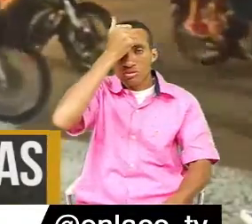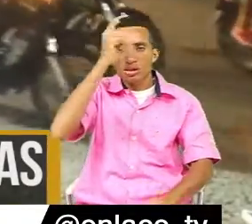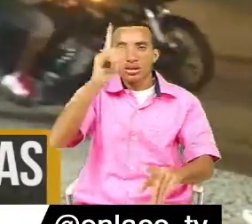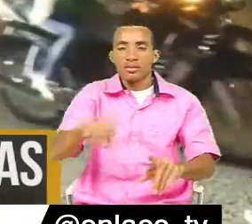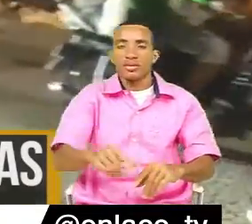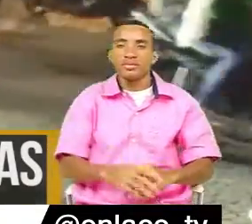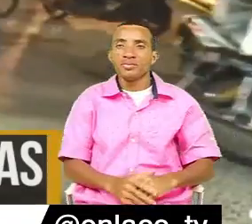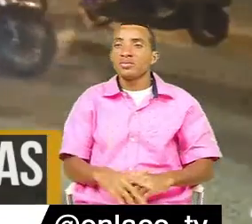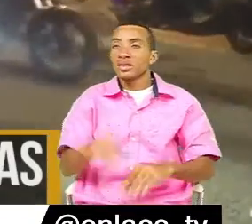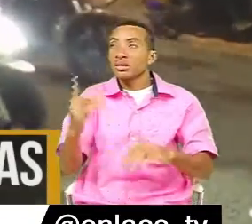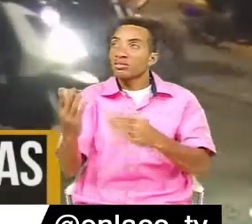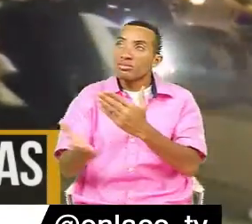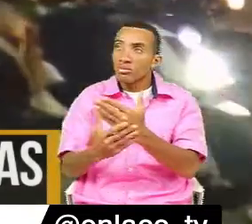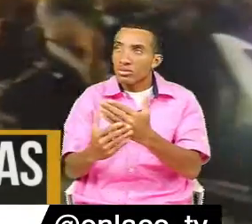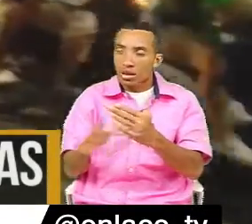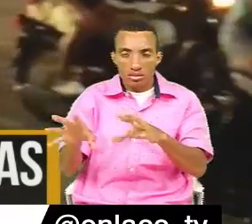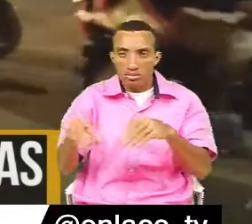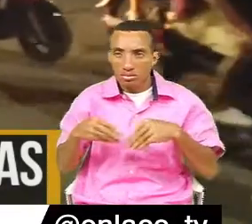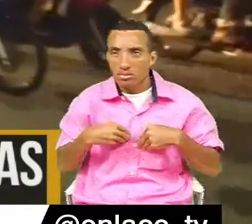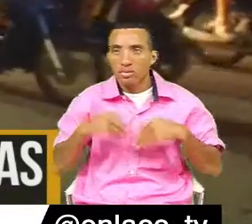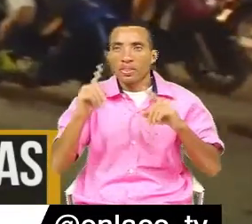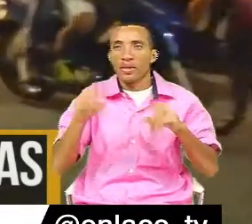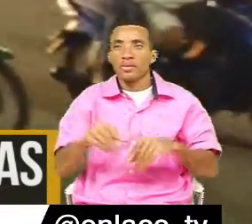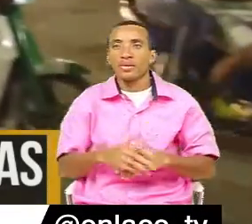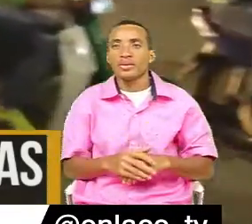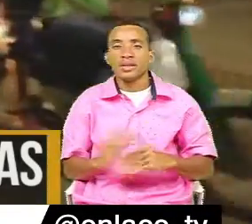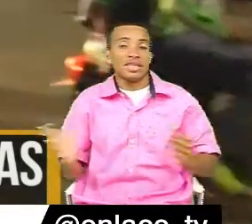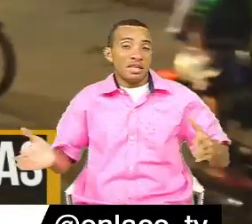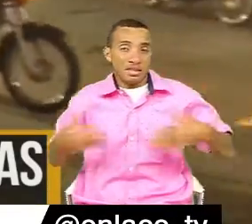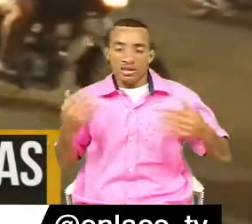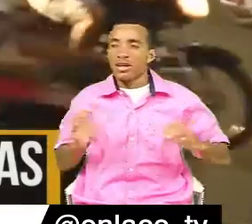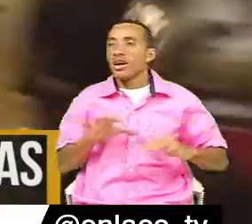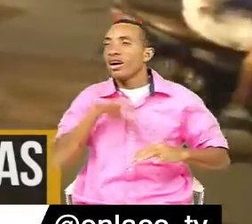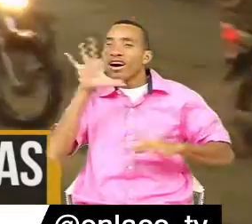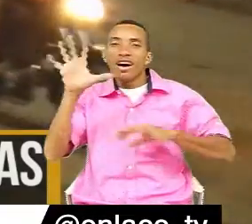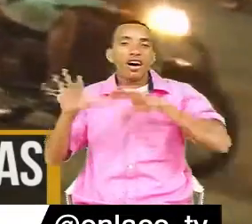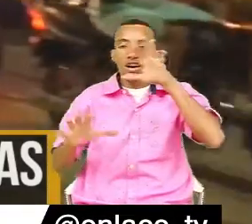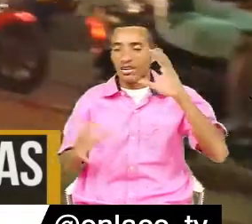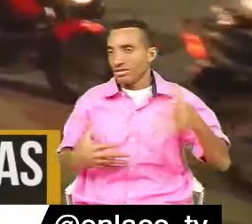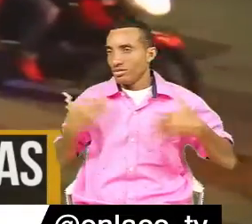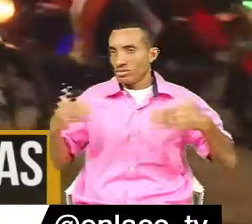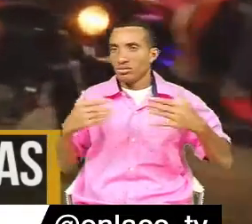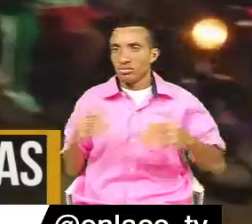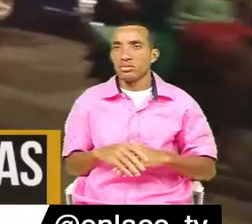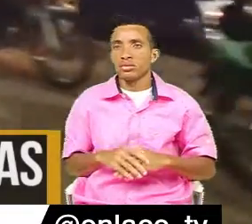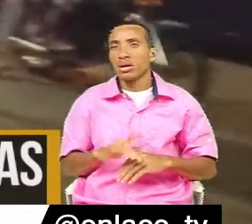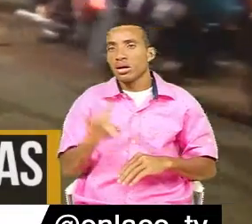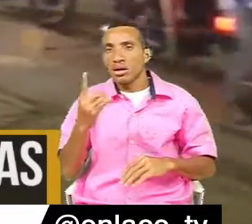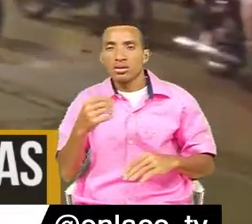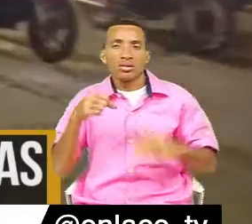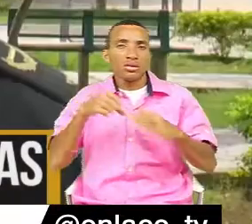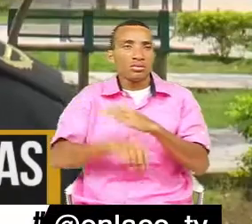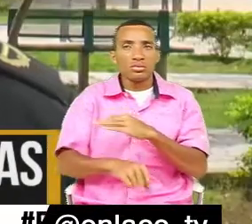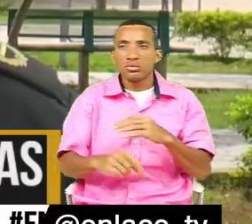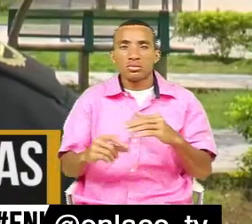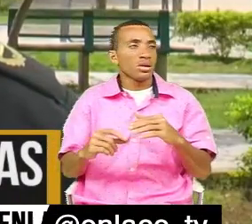acataron algunas situaciones, y era pues obvio dentro de la euforia que se estaba llevando en ese momento, pero pues no hubo ninguna situación de